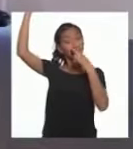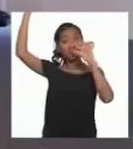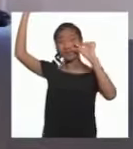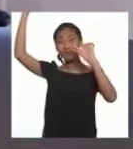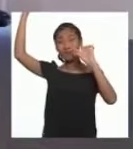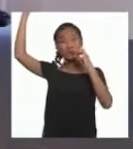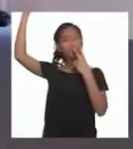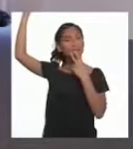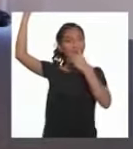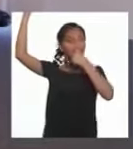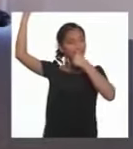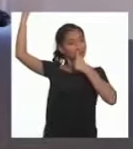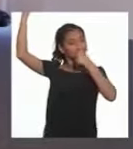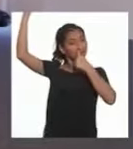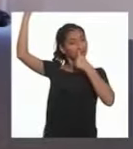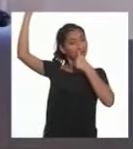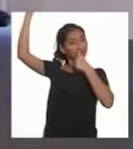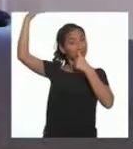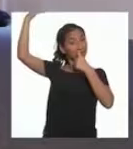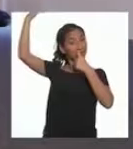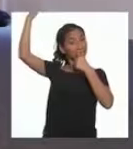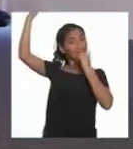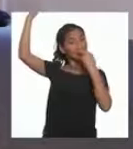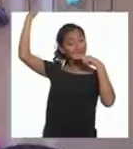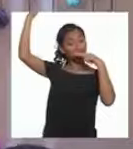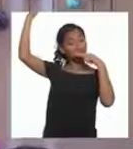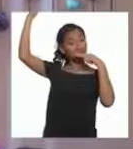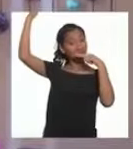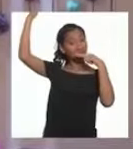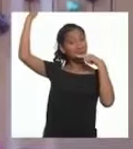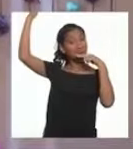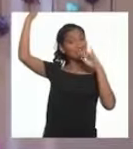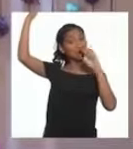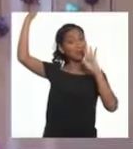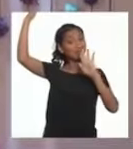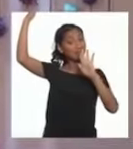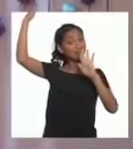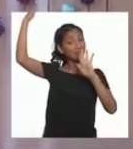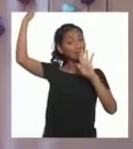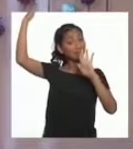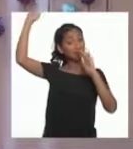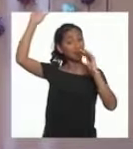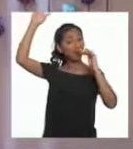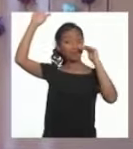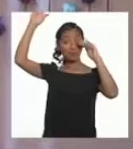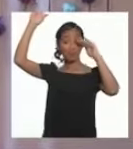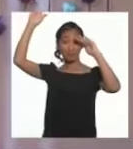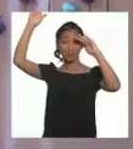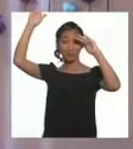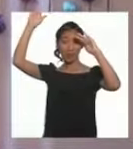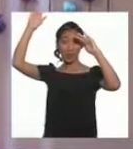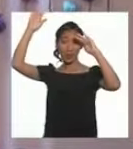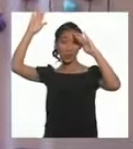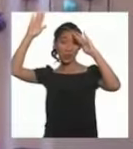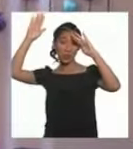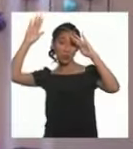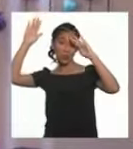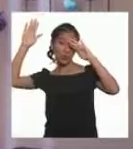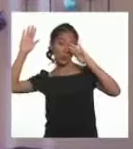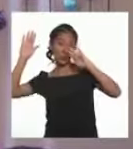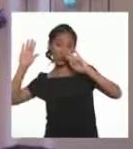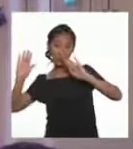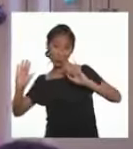Retenemos el aire y el brazo se queda suspendido. Luego soltamos el aire y bajamos nuestro